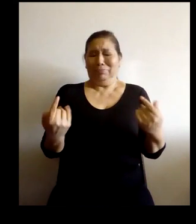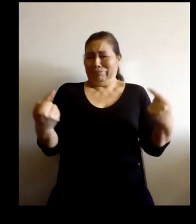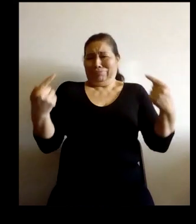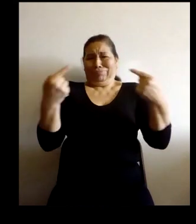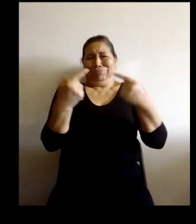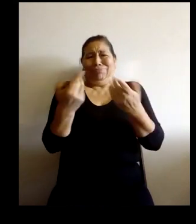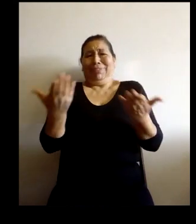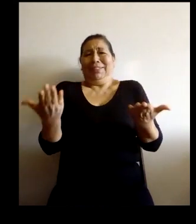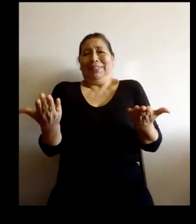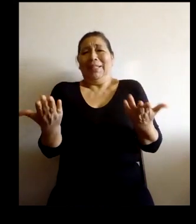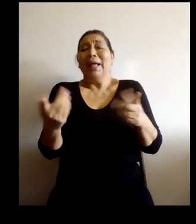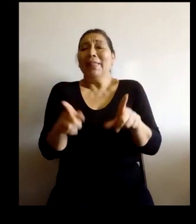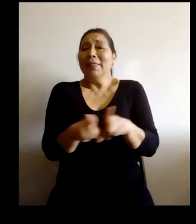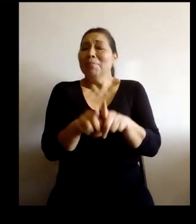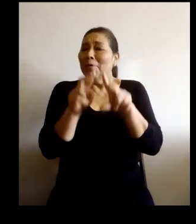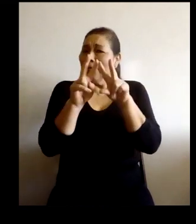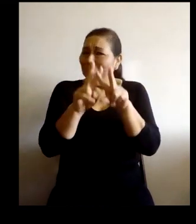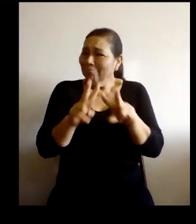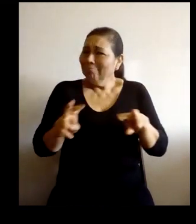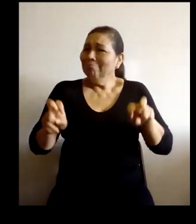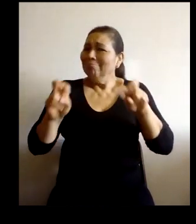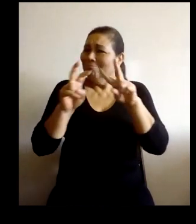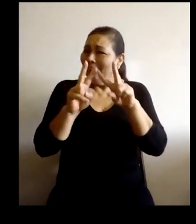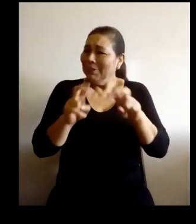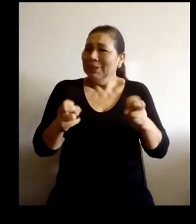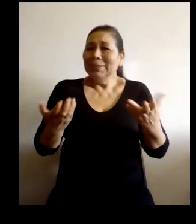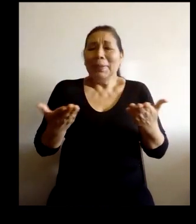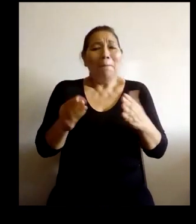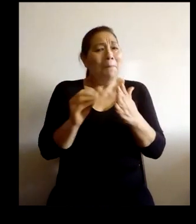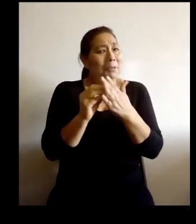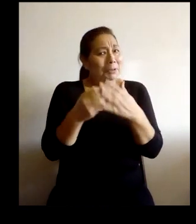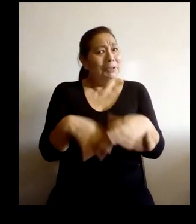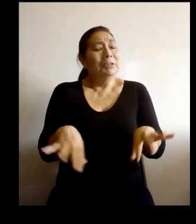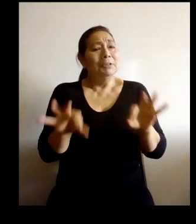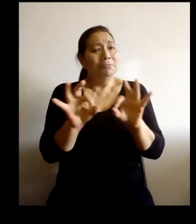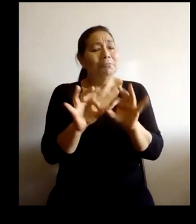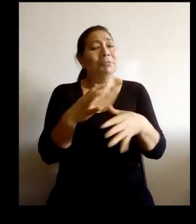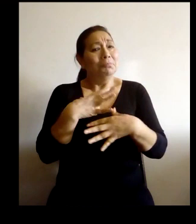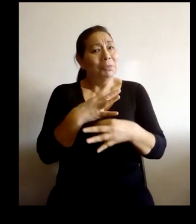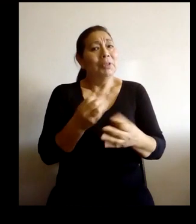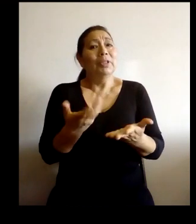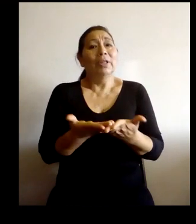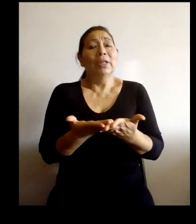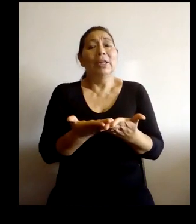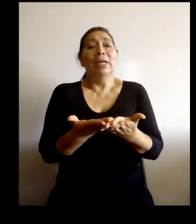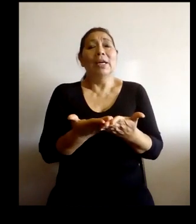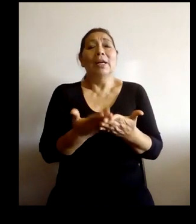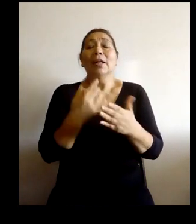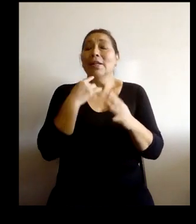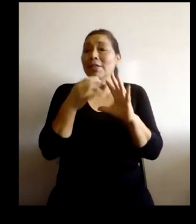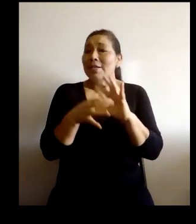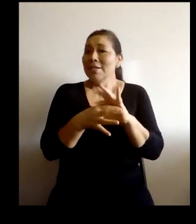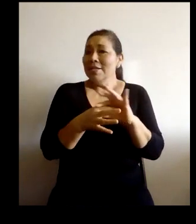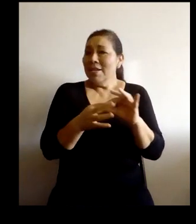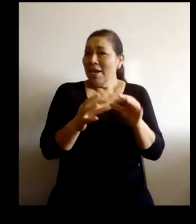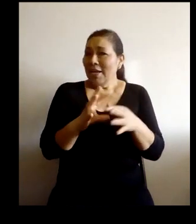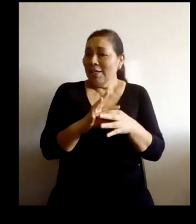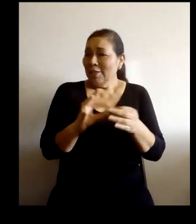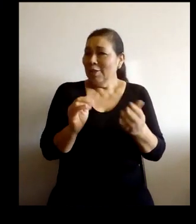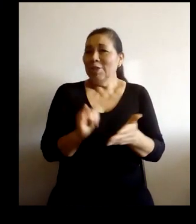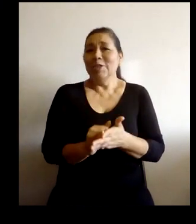bastante contradictorio. Pero quiero también analizar una situación que me parece bastante interesante. Según la